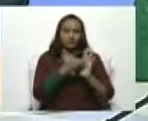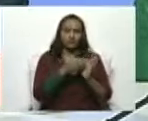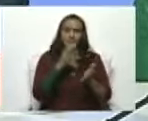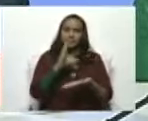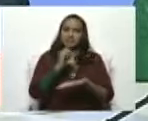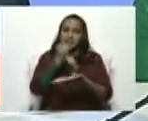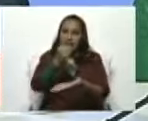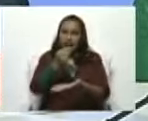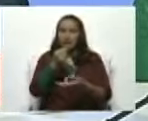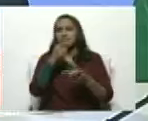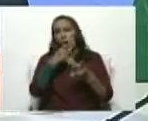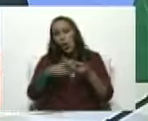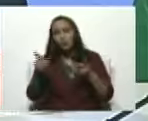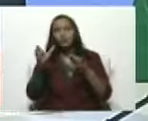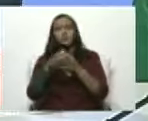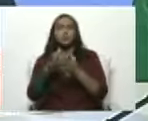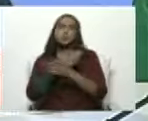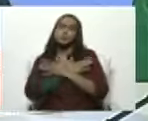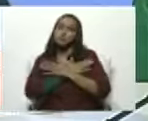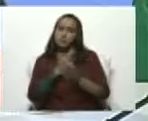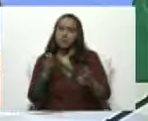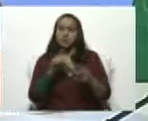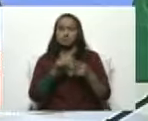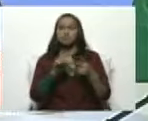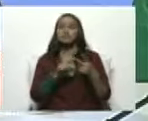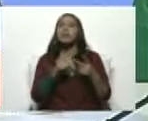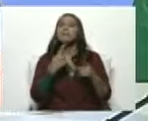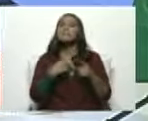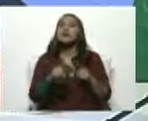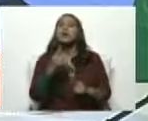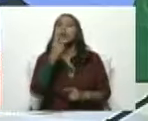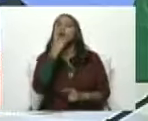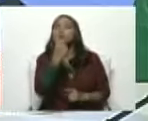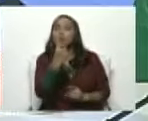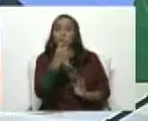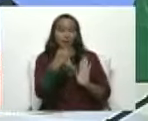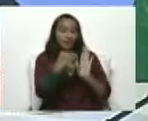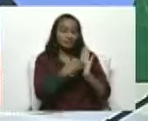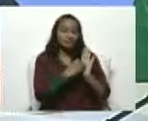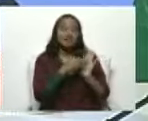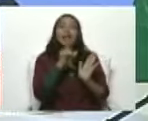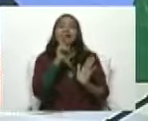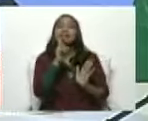estar en los dos, pero va a aparecer en nuestro registro